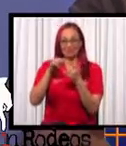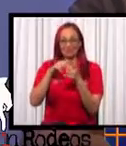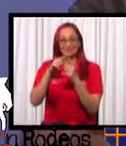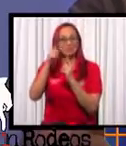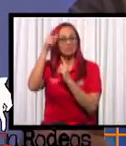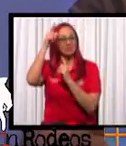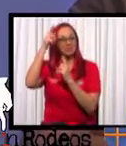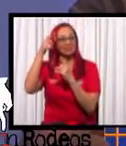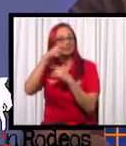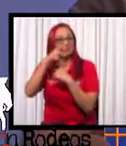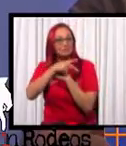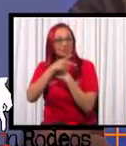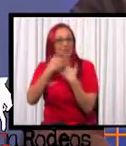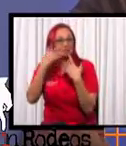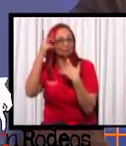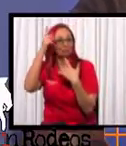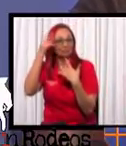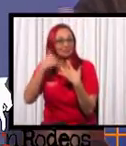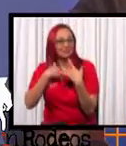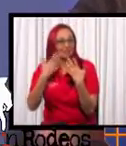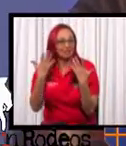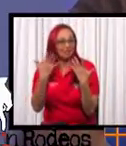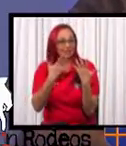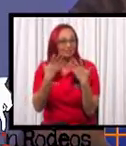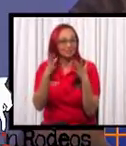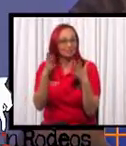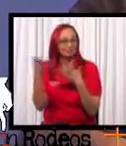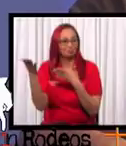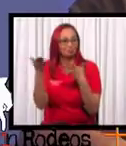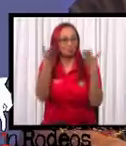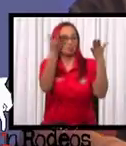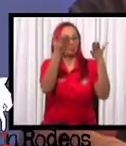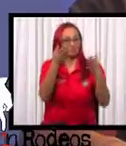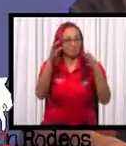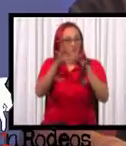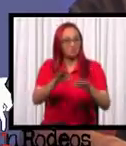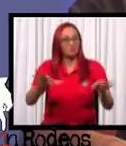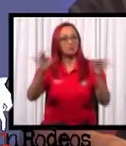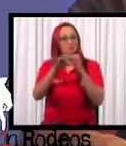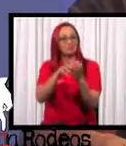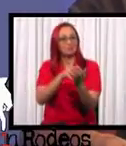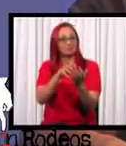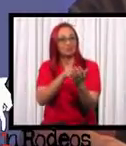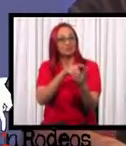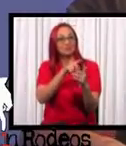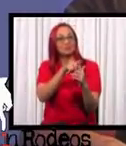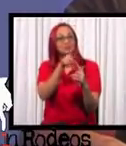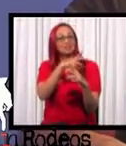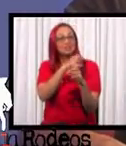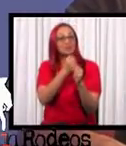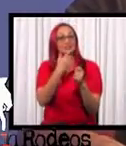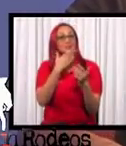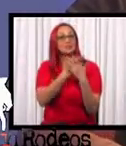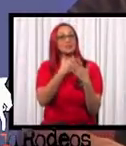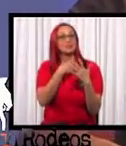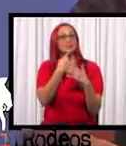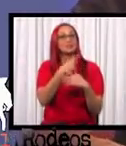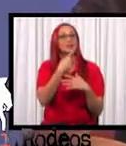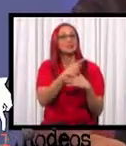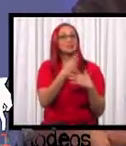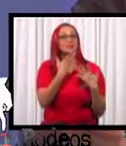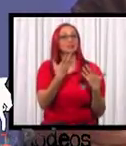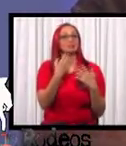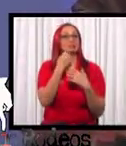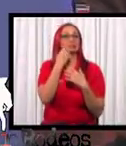países tienen una importación importante de arroz, y esto hace que pues tengamos amenazas de triangulación. ¿Qué quiere decir